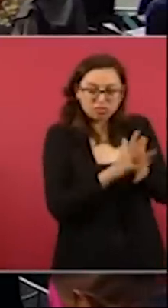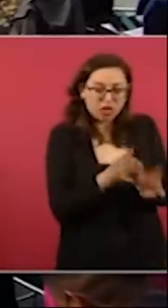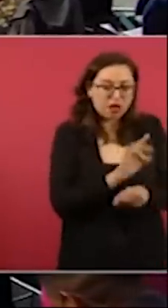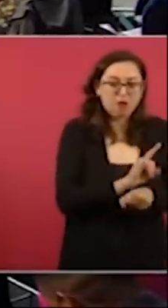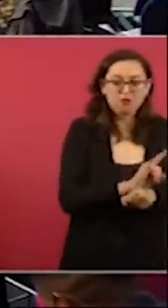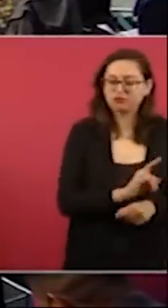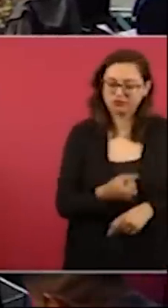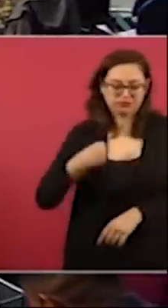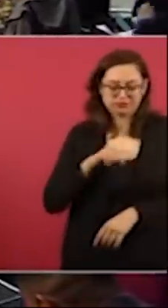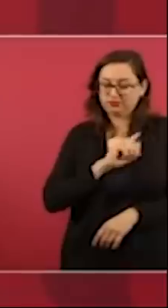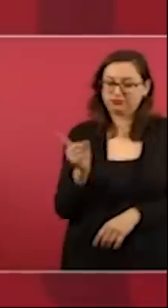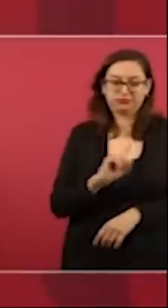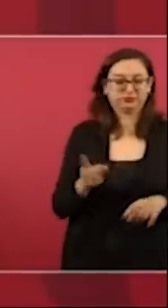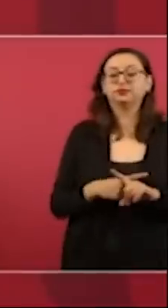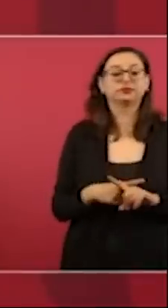Entonces ahora dicen